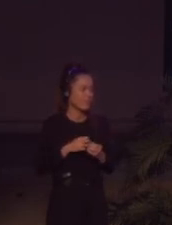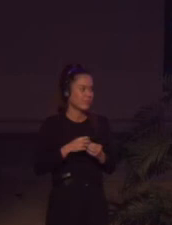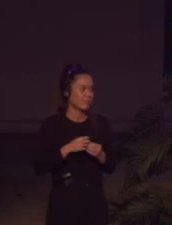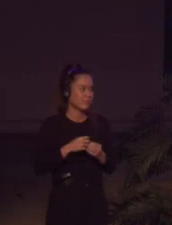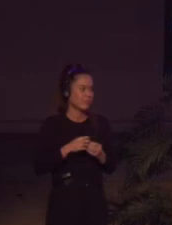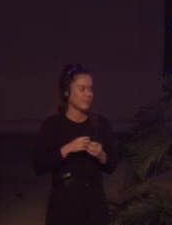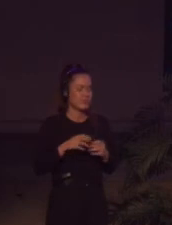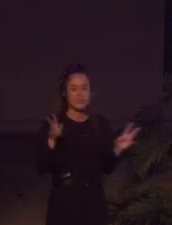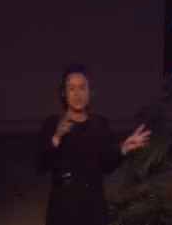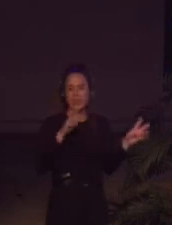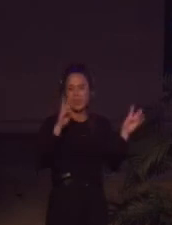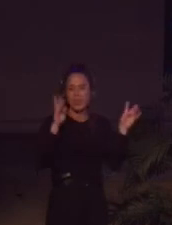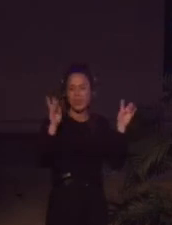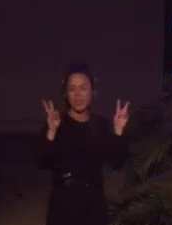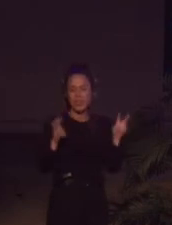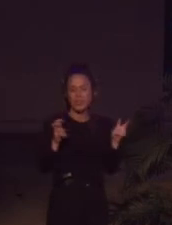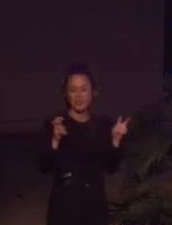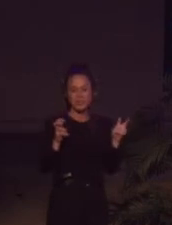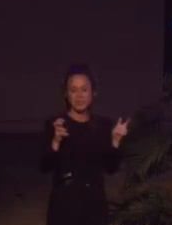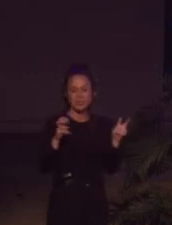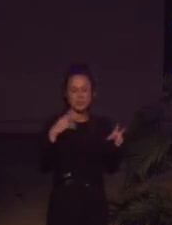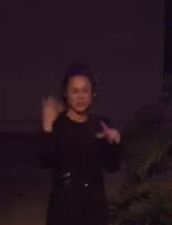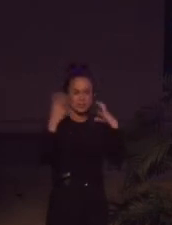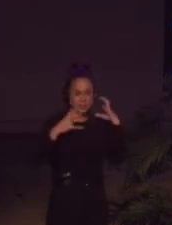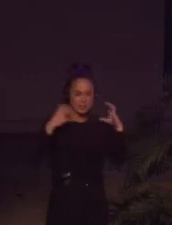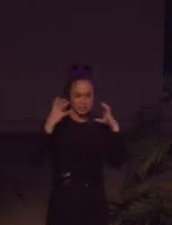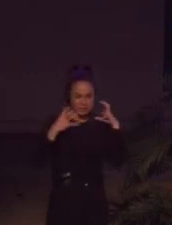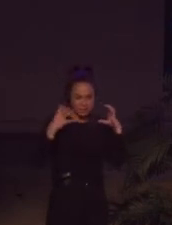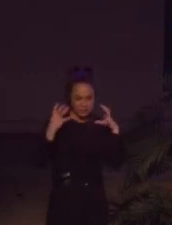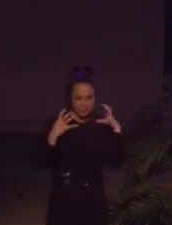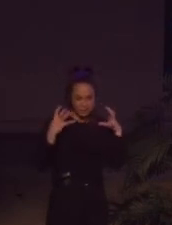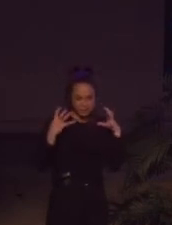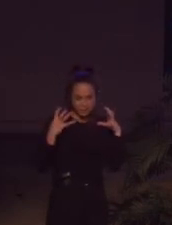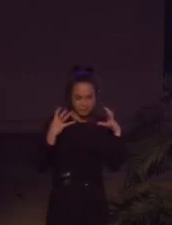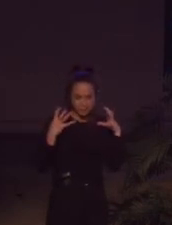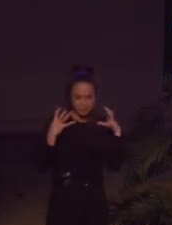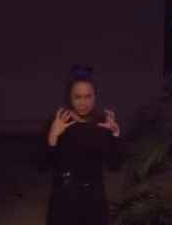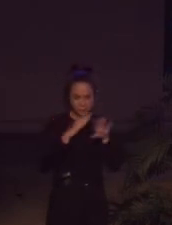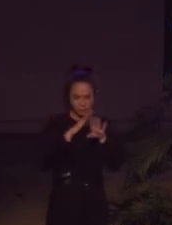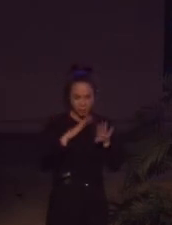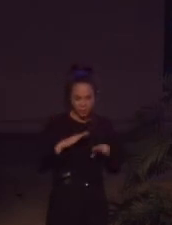Sobre los seres domesticados, azkenean guk sortutako espezie bat izan daiteke, ez?